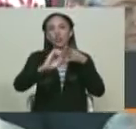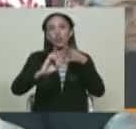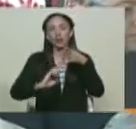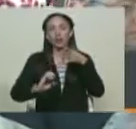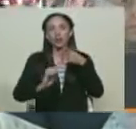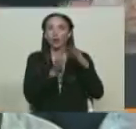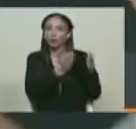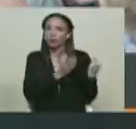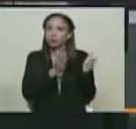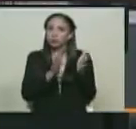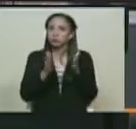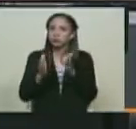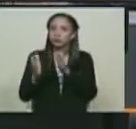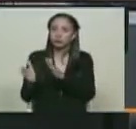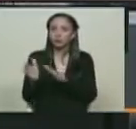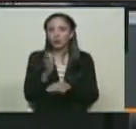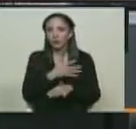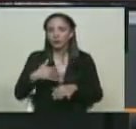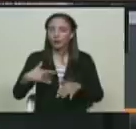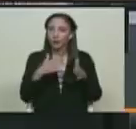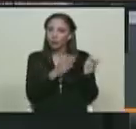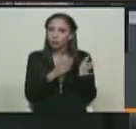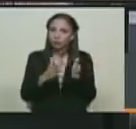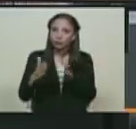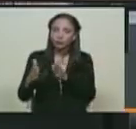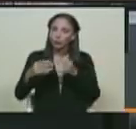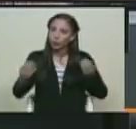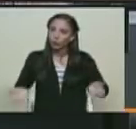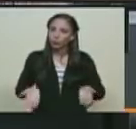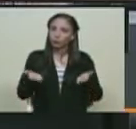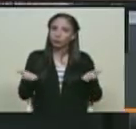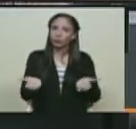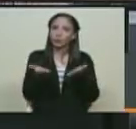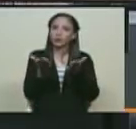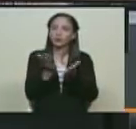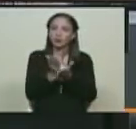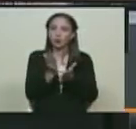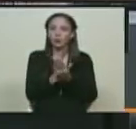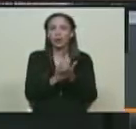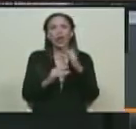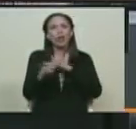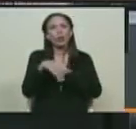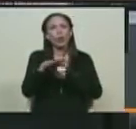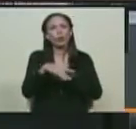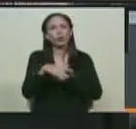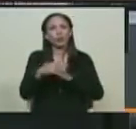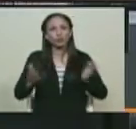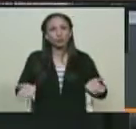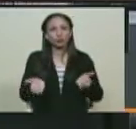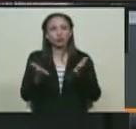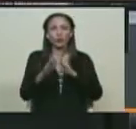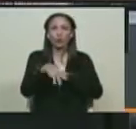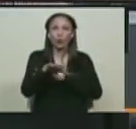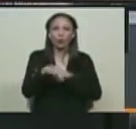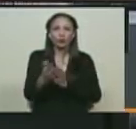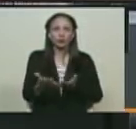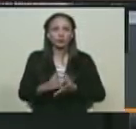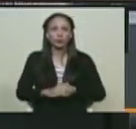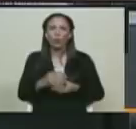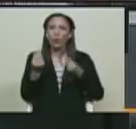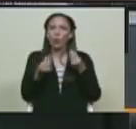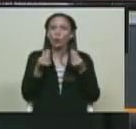que marquen las líneas principales de avance. ¿Por dónde vamos a avanzar? ¿Cómo vamos a